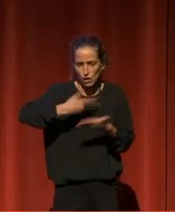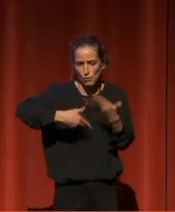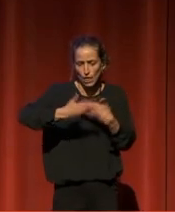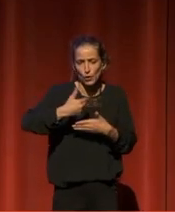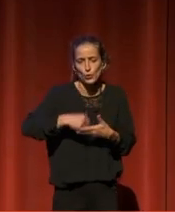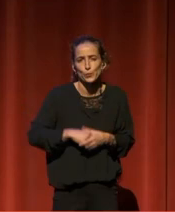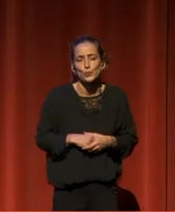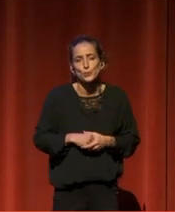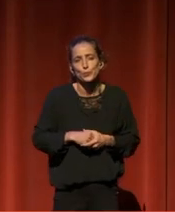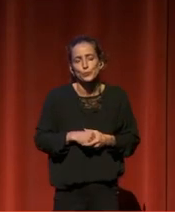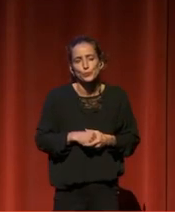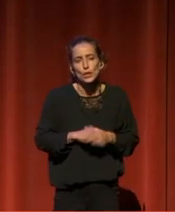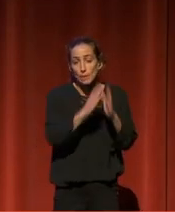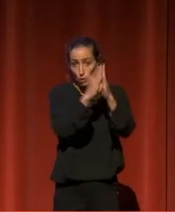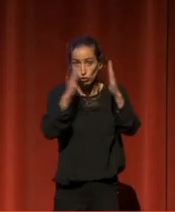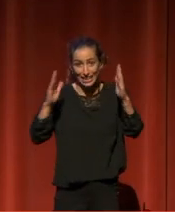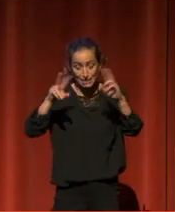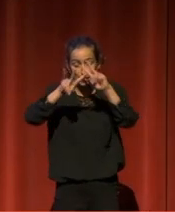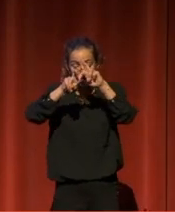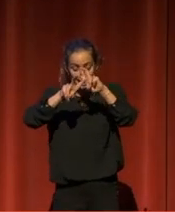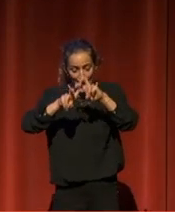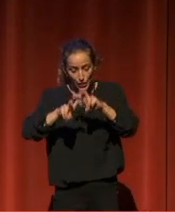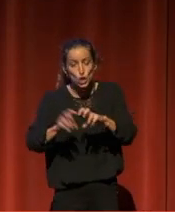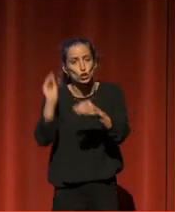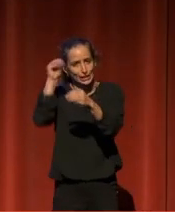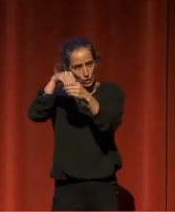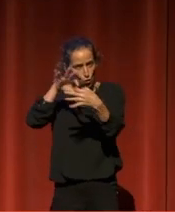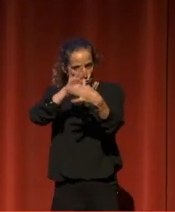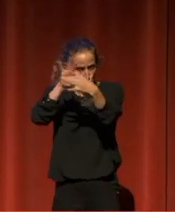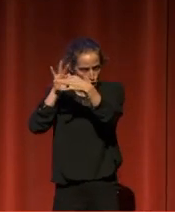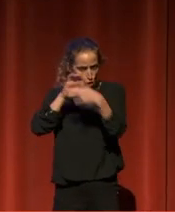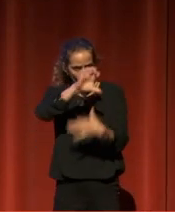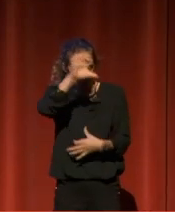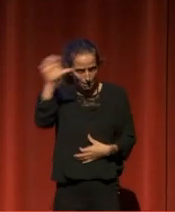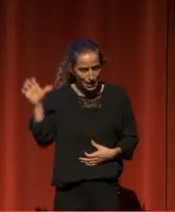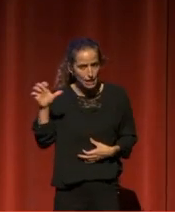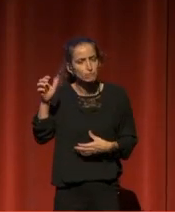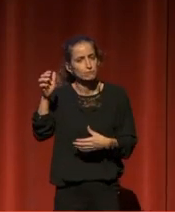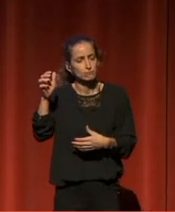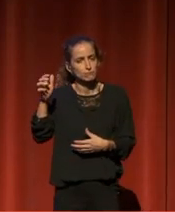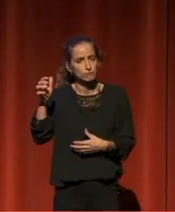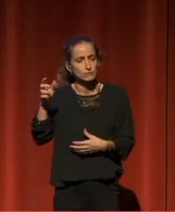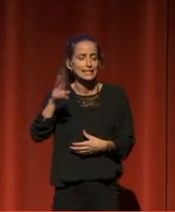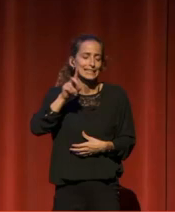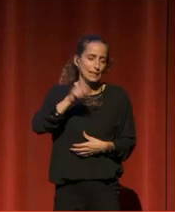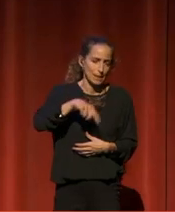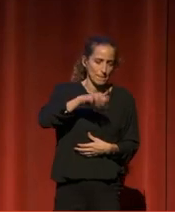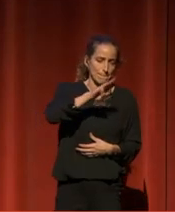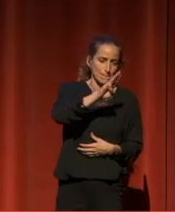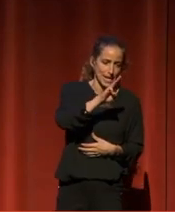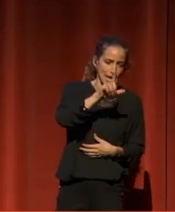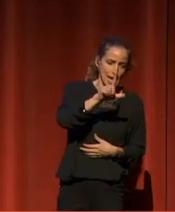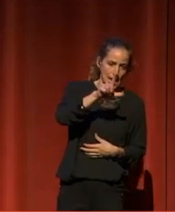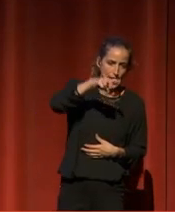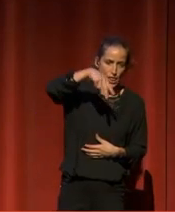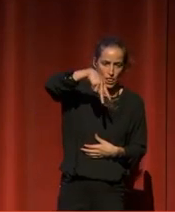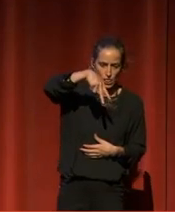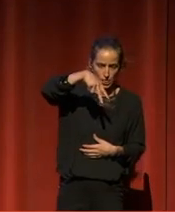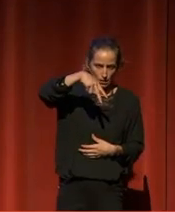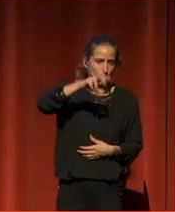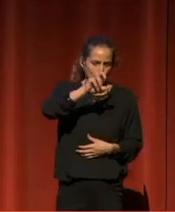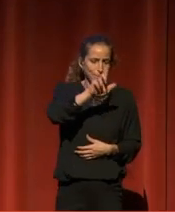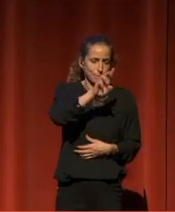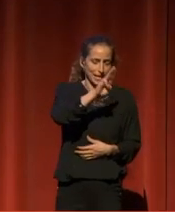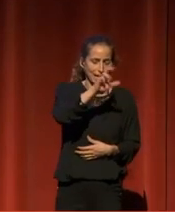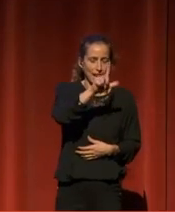las bibliotecas de investigación de la Unión Europea y con eh pl 2030 Y vamos a tener en